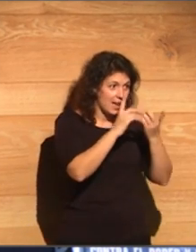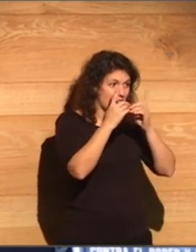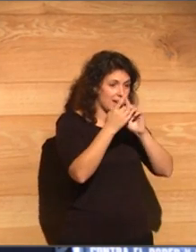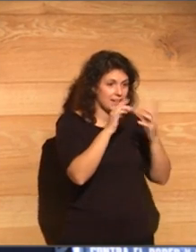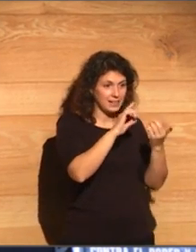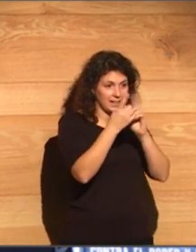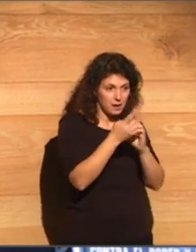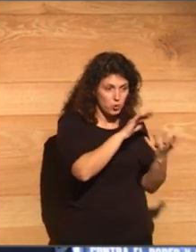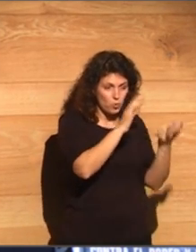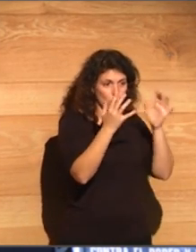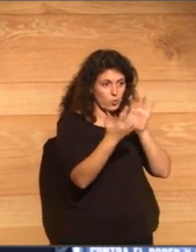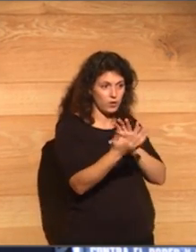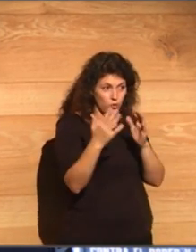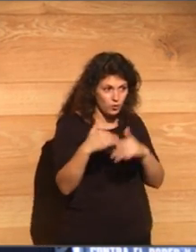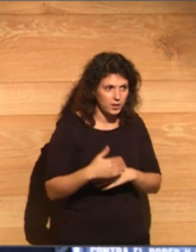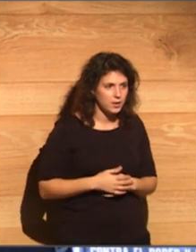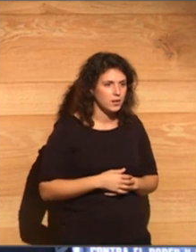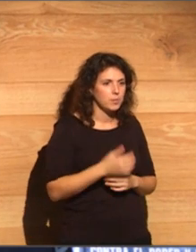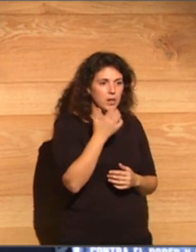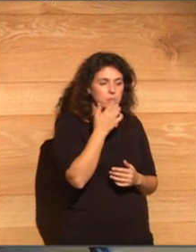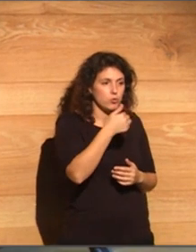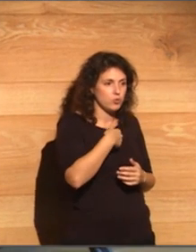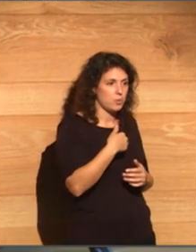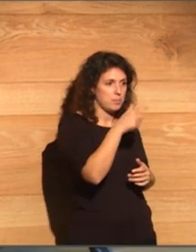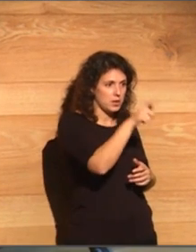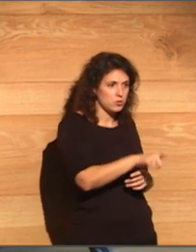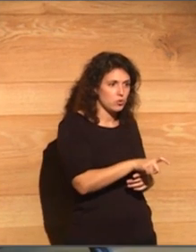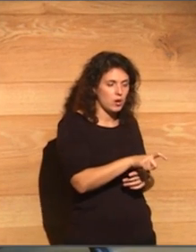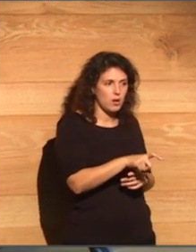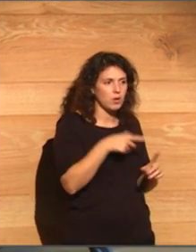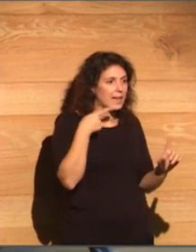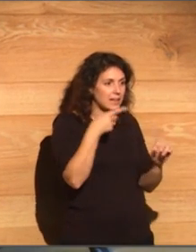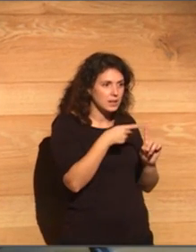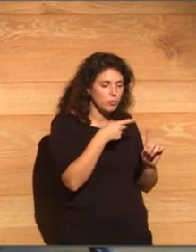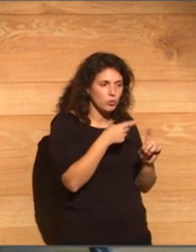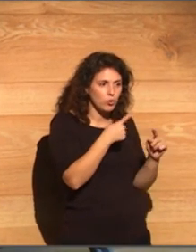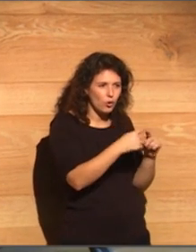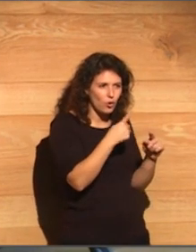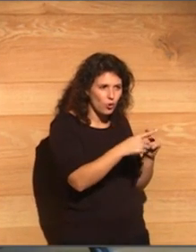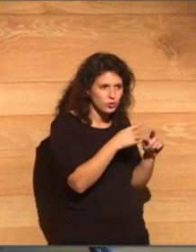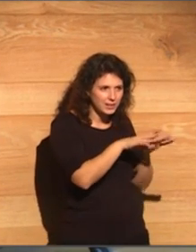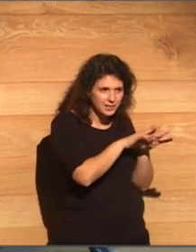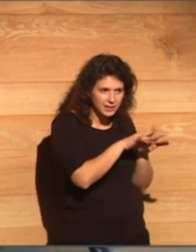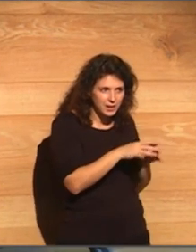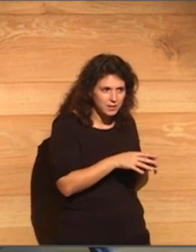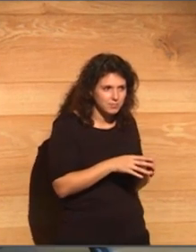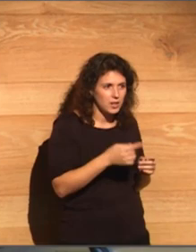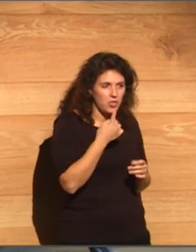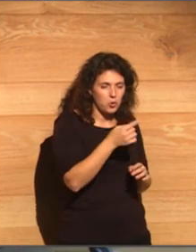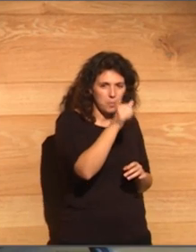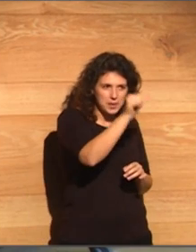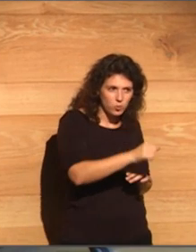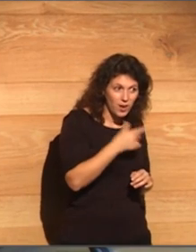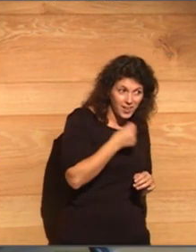hay una vuelta, no hay... Pero a lo mejor yo no soy la persona más adecuada para juzgar esto, pero ¿nos parece como que la película no es muy graciosa?